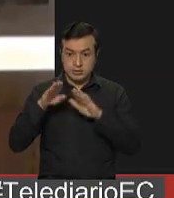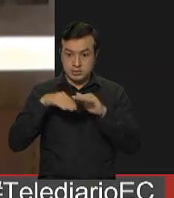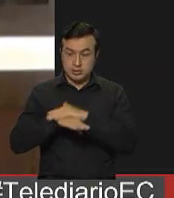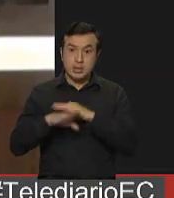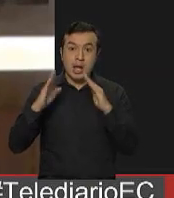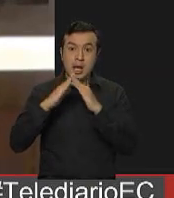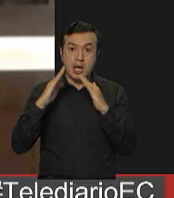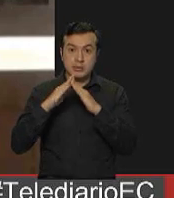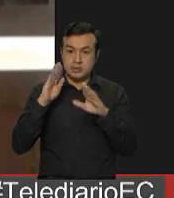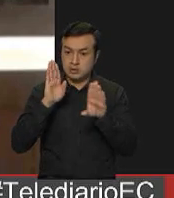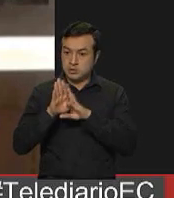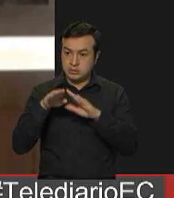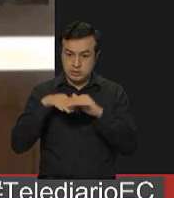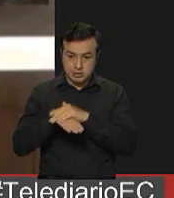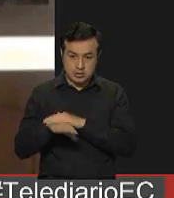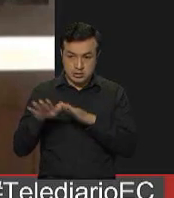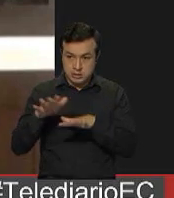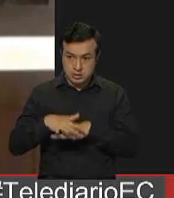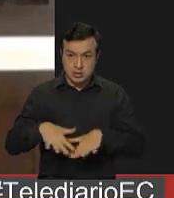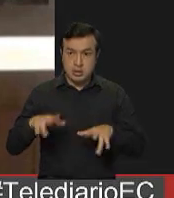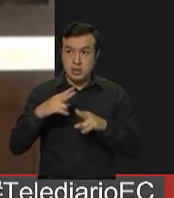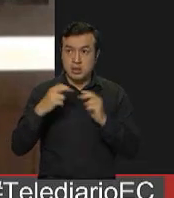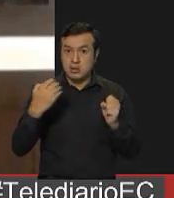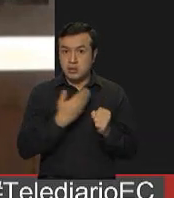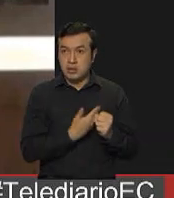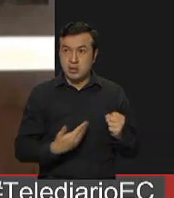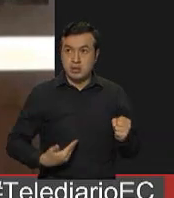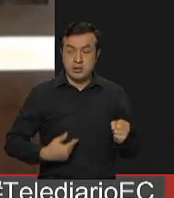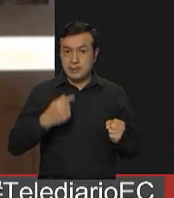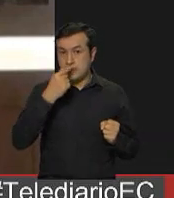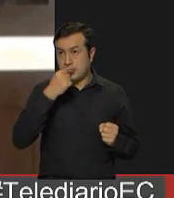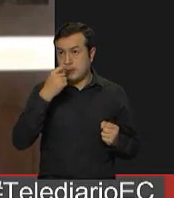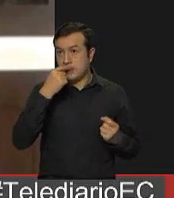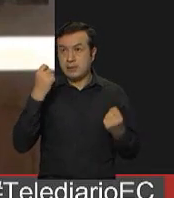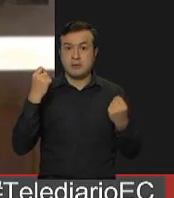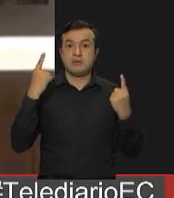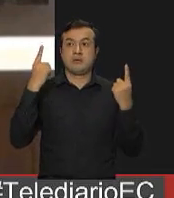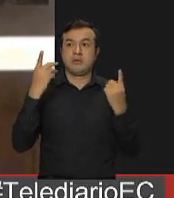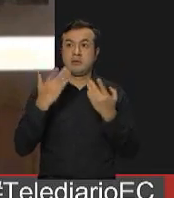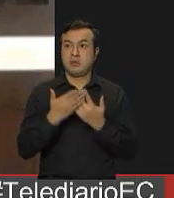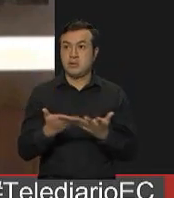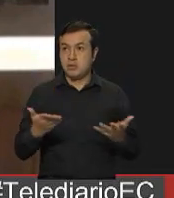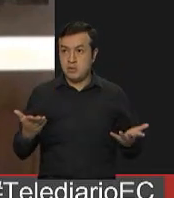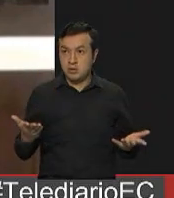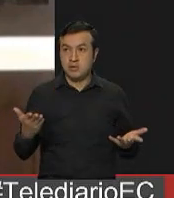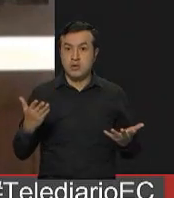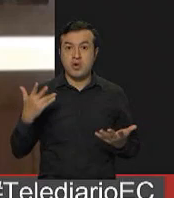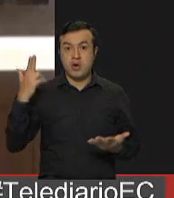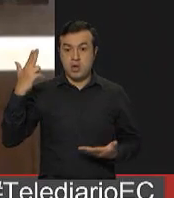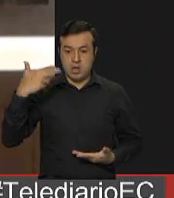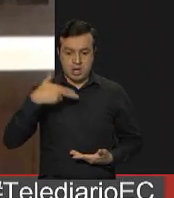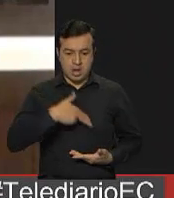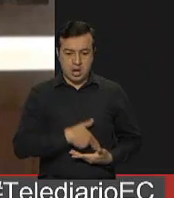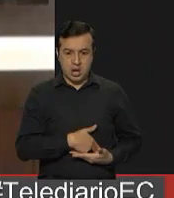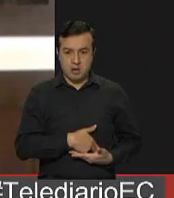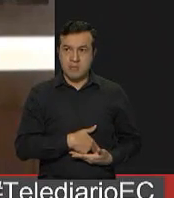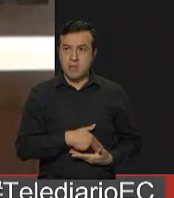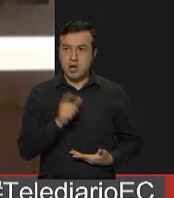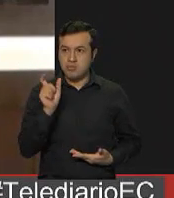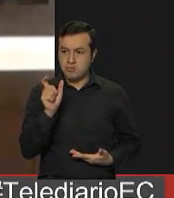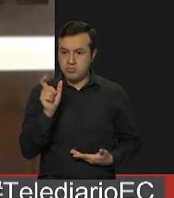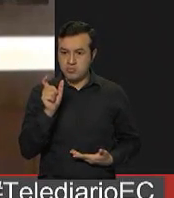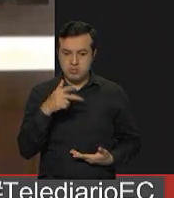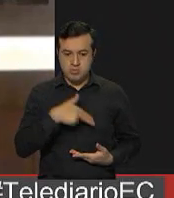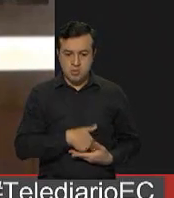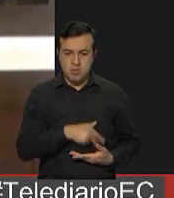casa del presidente de Nicaragua, se encuentran con algo que tal vez esperaban, que es con una arma de fuego y con balas